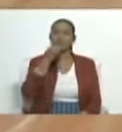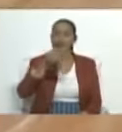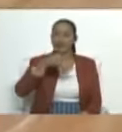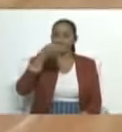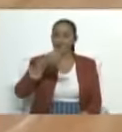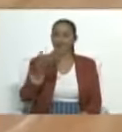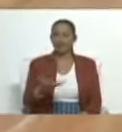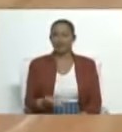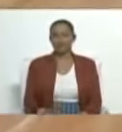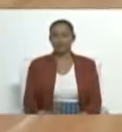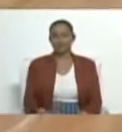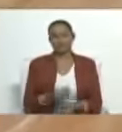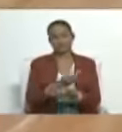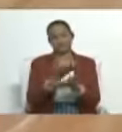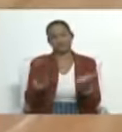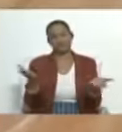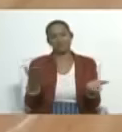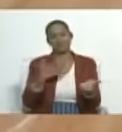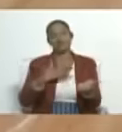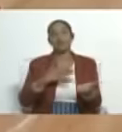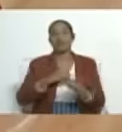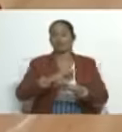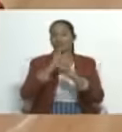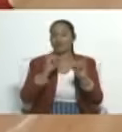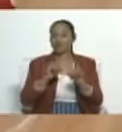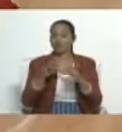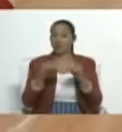Feliz de que estén ustedes hoy